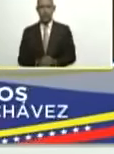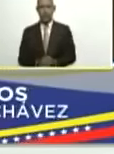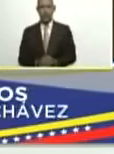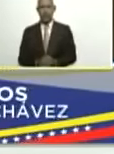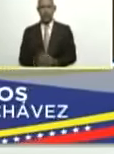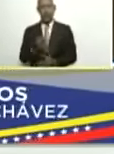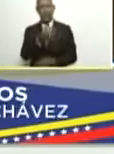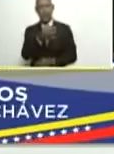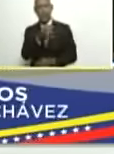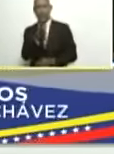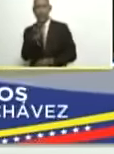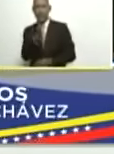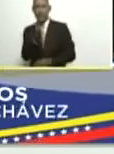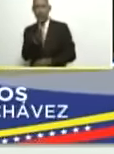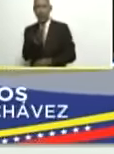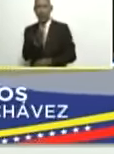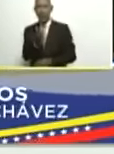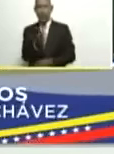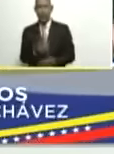exactamente